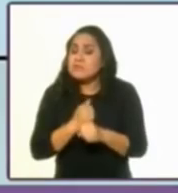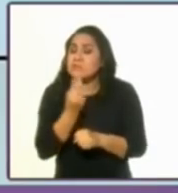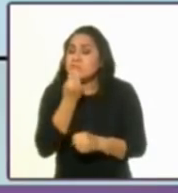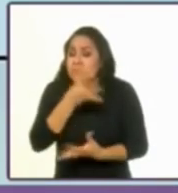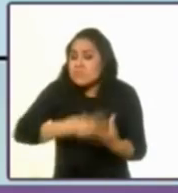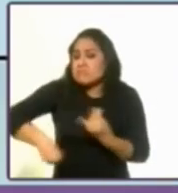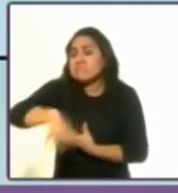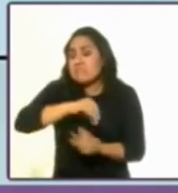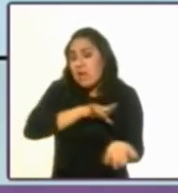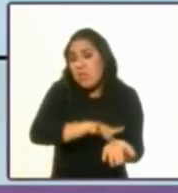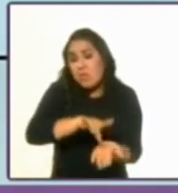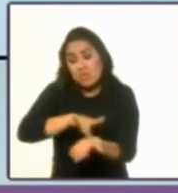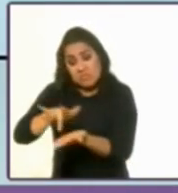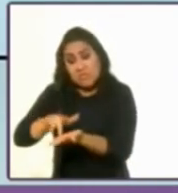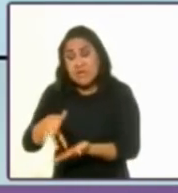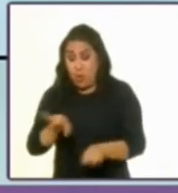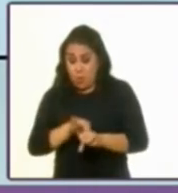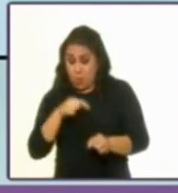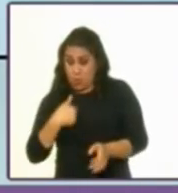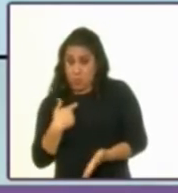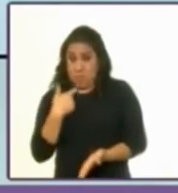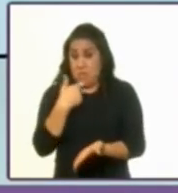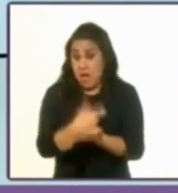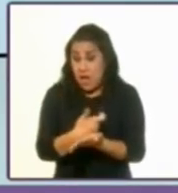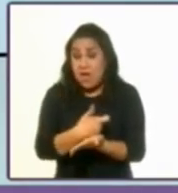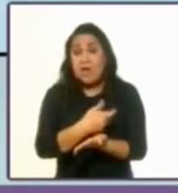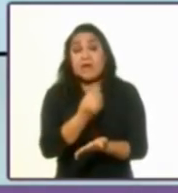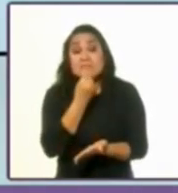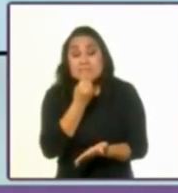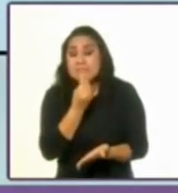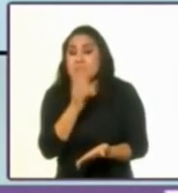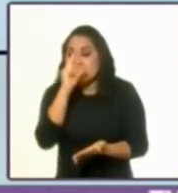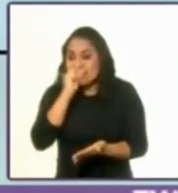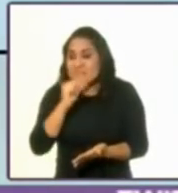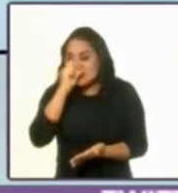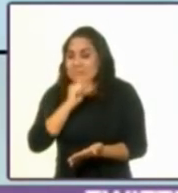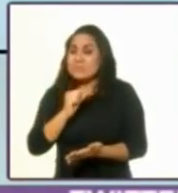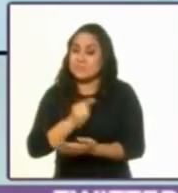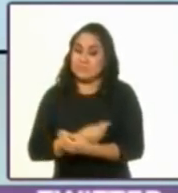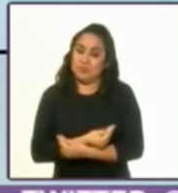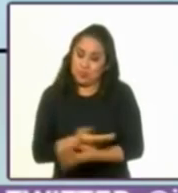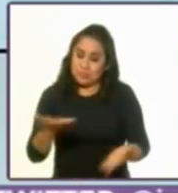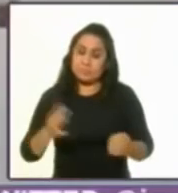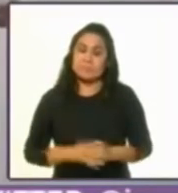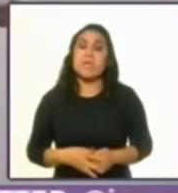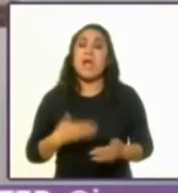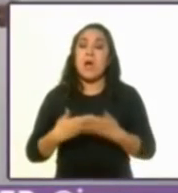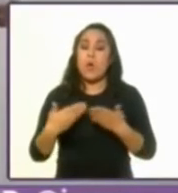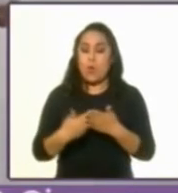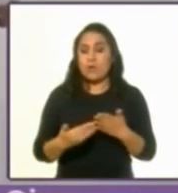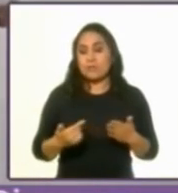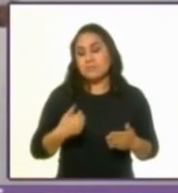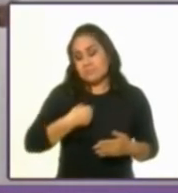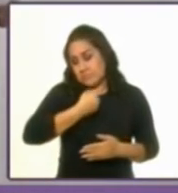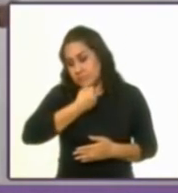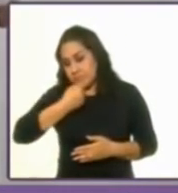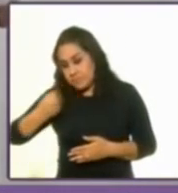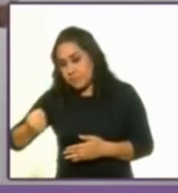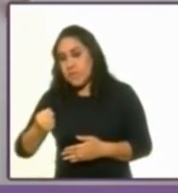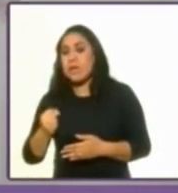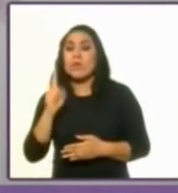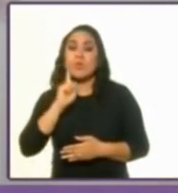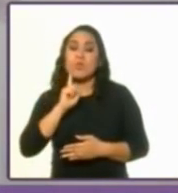y que no tienen posibilidades de tener una canasta básica completa tiene el uso de la palabra la candidata sin partido al orden